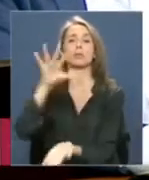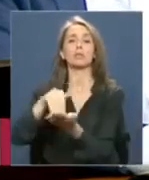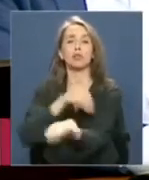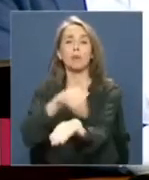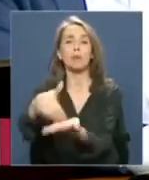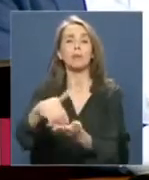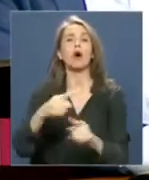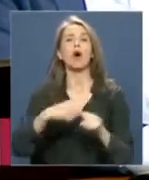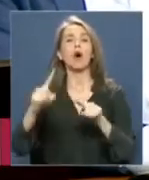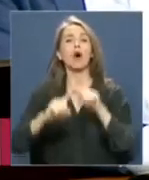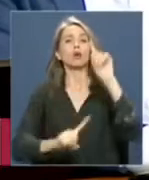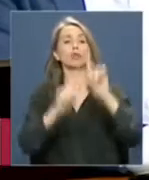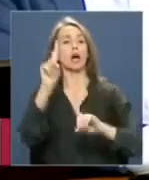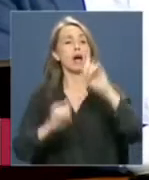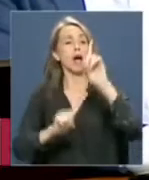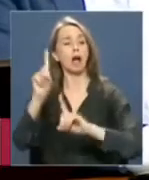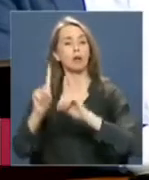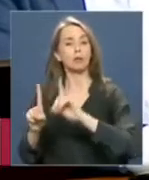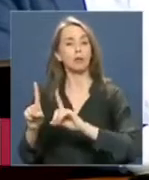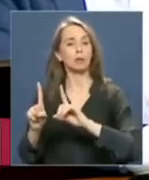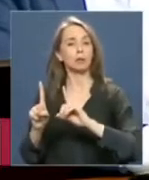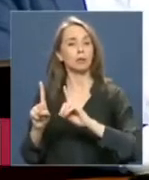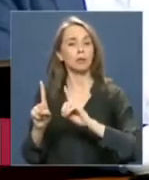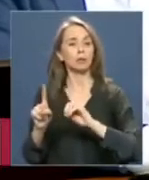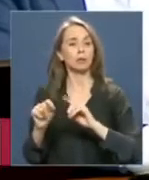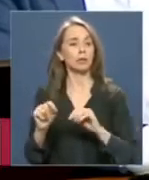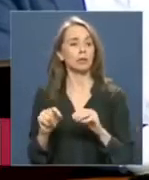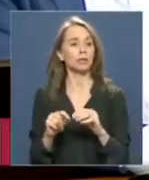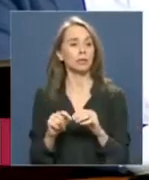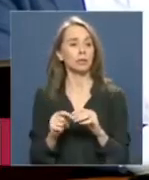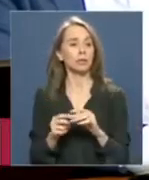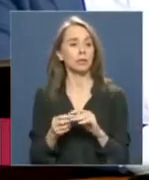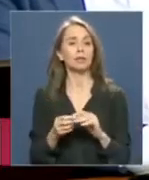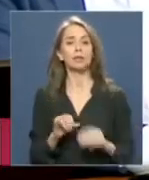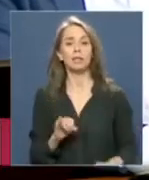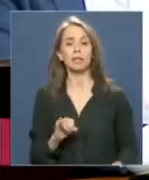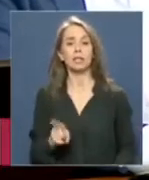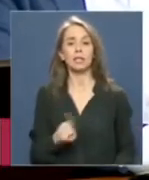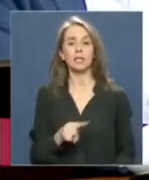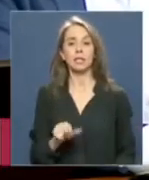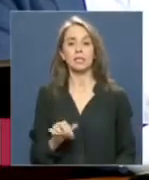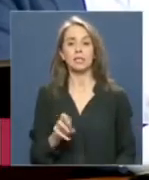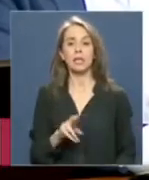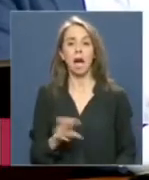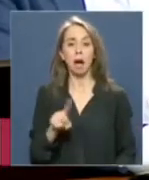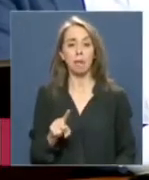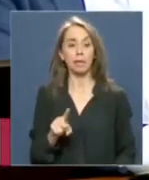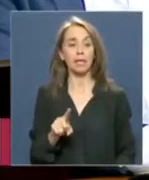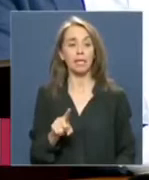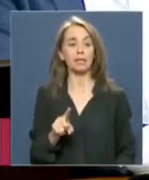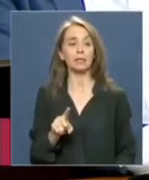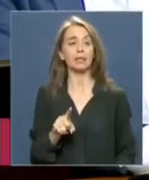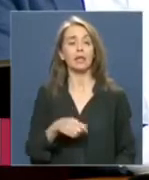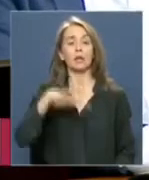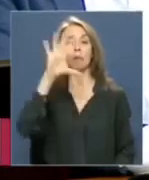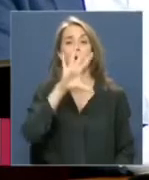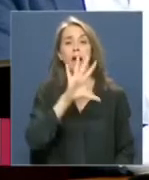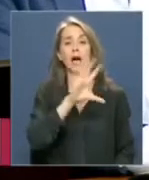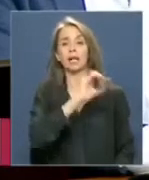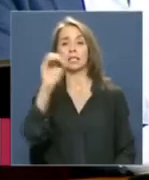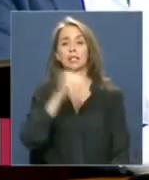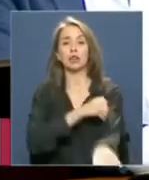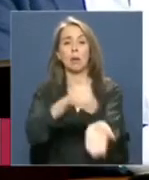de algunas, hoy día, ISAPRES, que recibieron más de 500